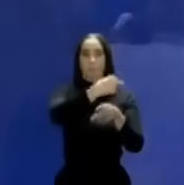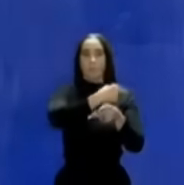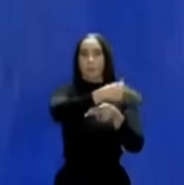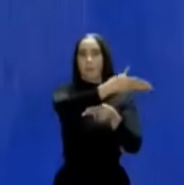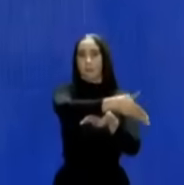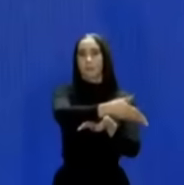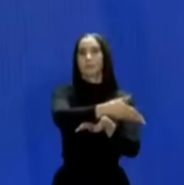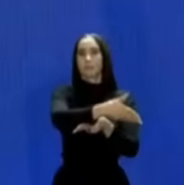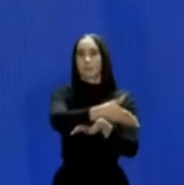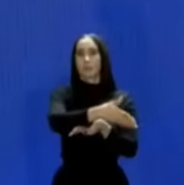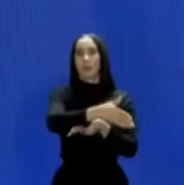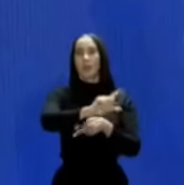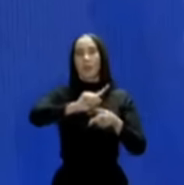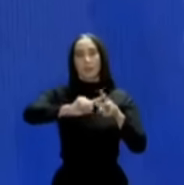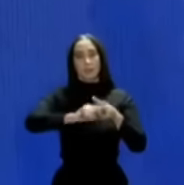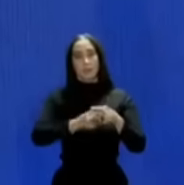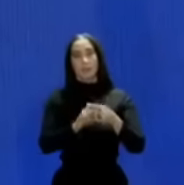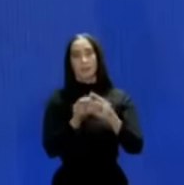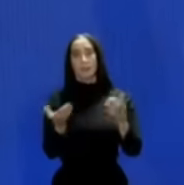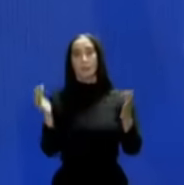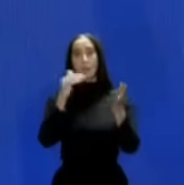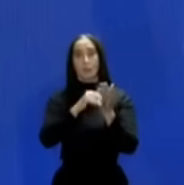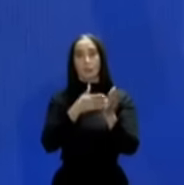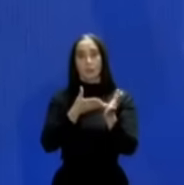del río hasta que entonces el canal vuelva a entrar